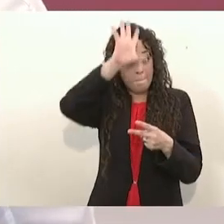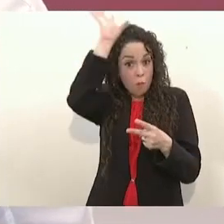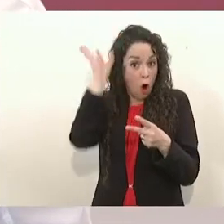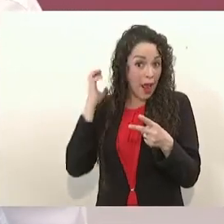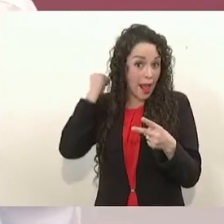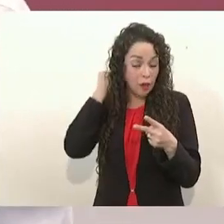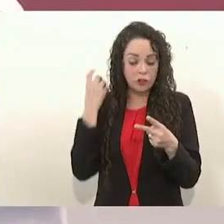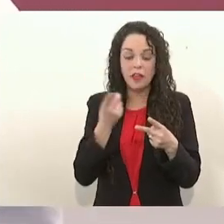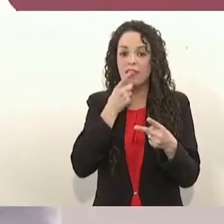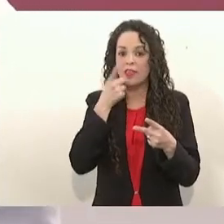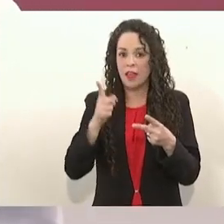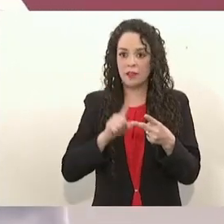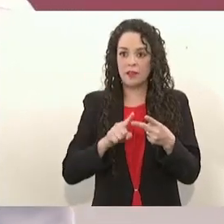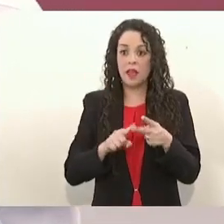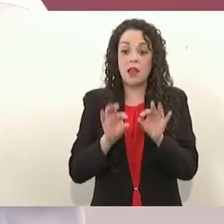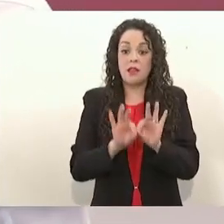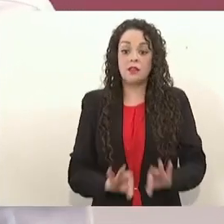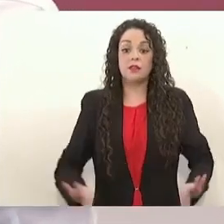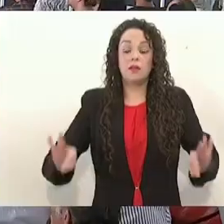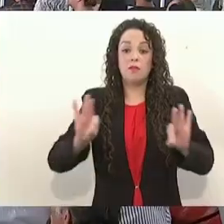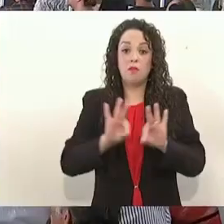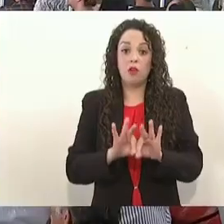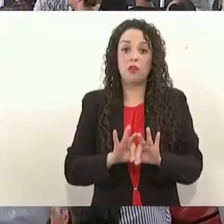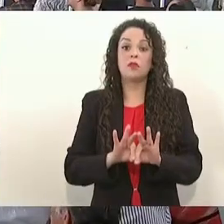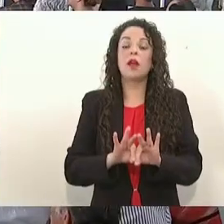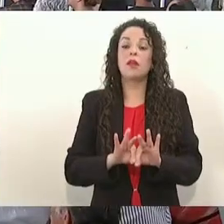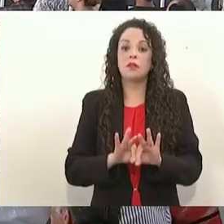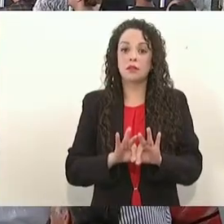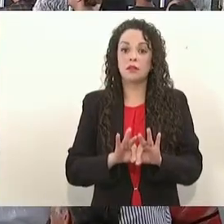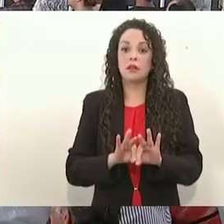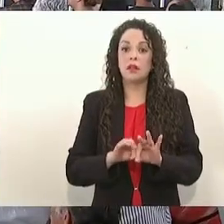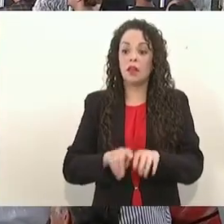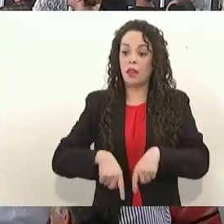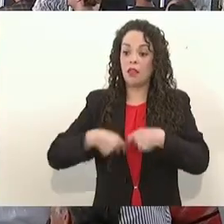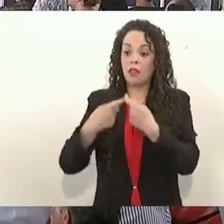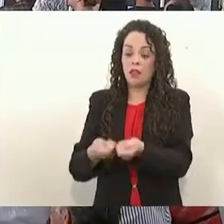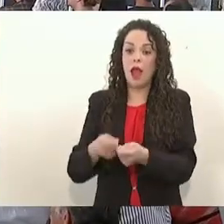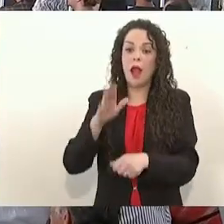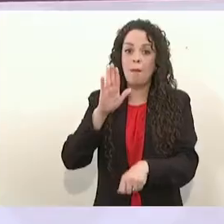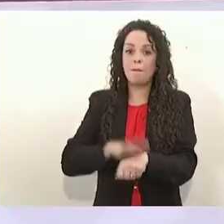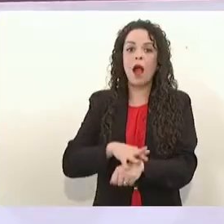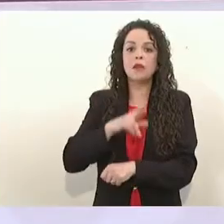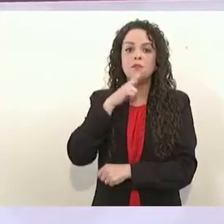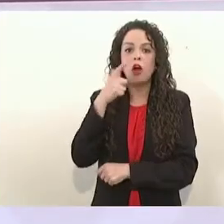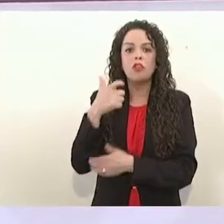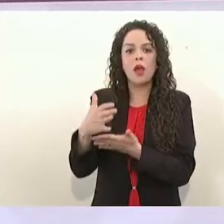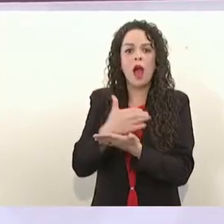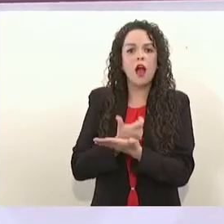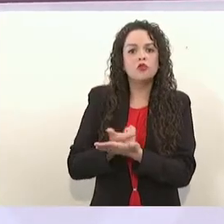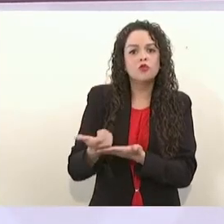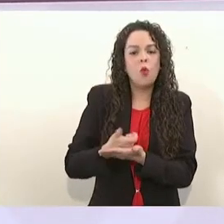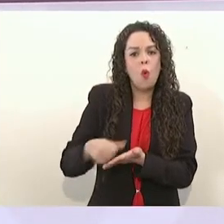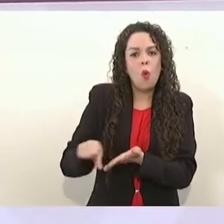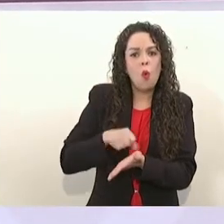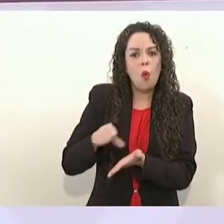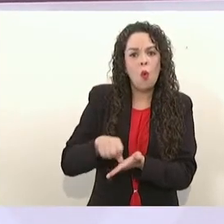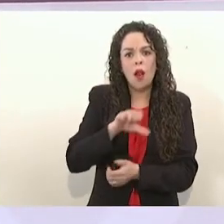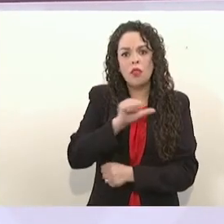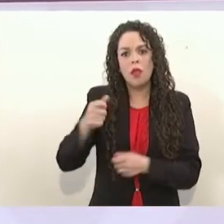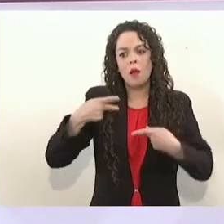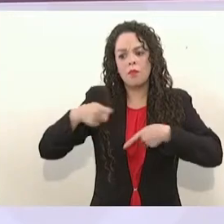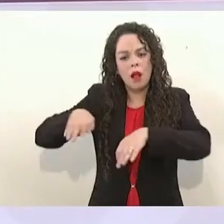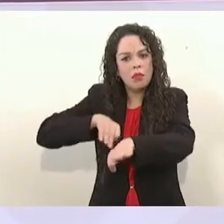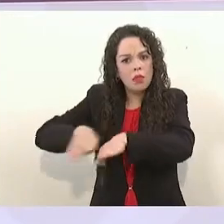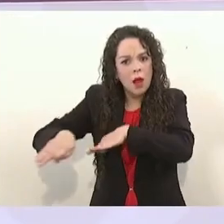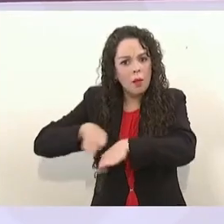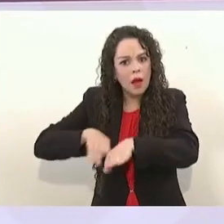que mejorar los salarios del peón. Decía Morelos